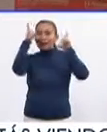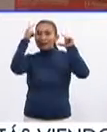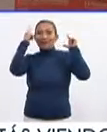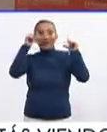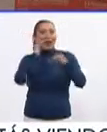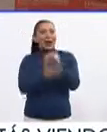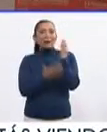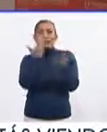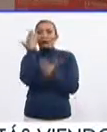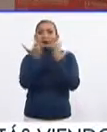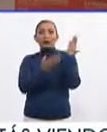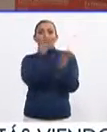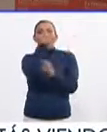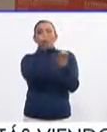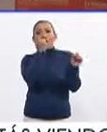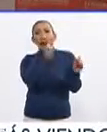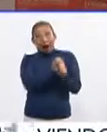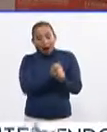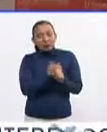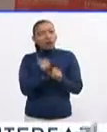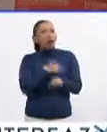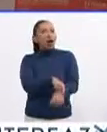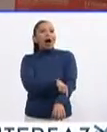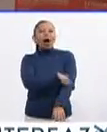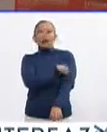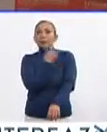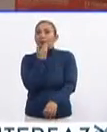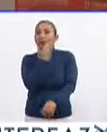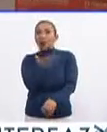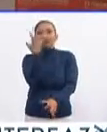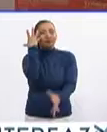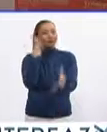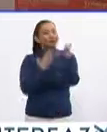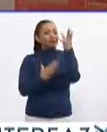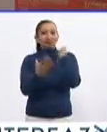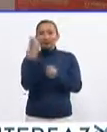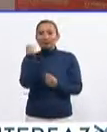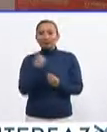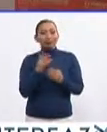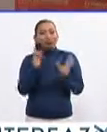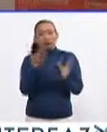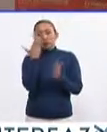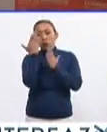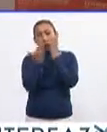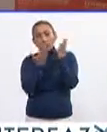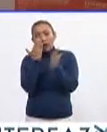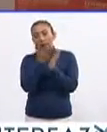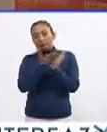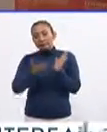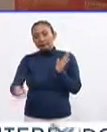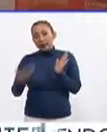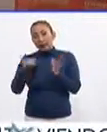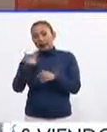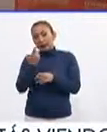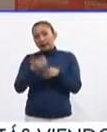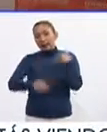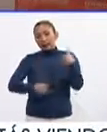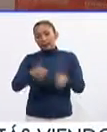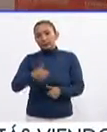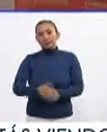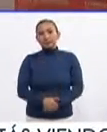egresar después de 4 años muy largos pero muy fructíferos de estudiar, de carrera de